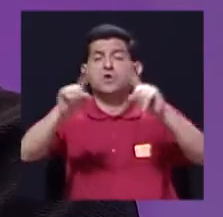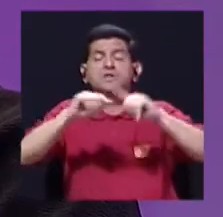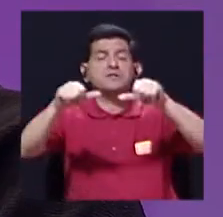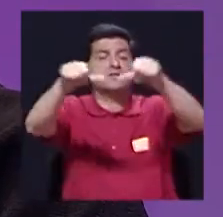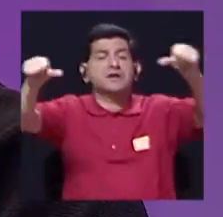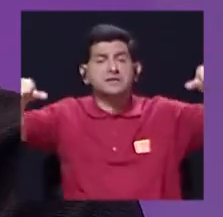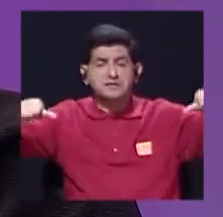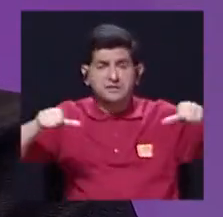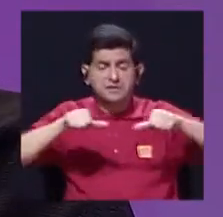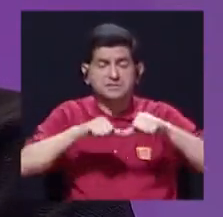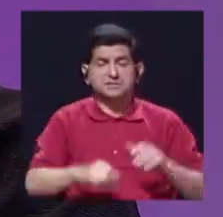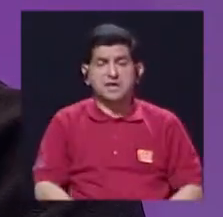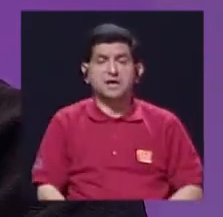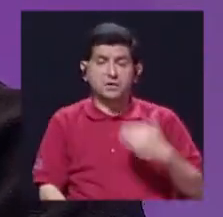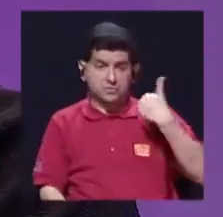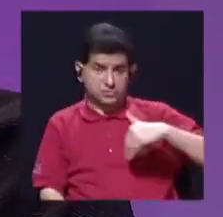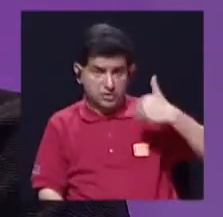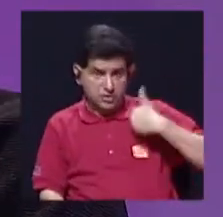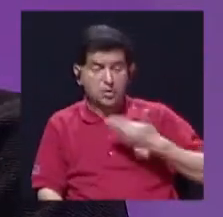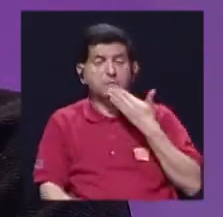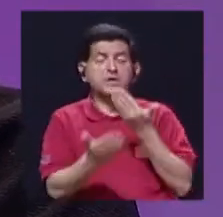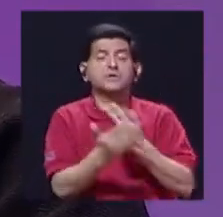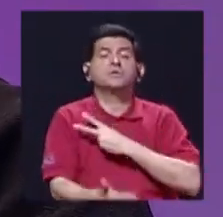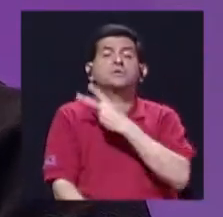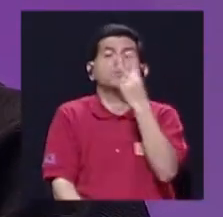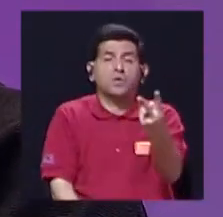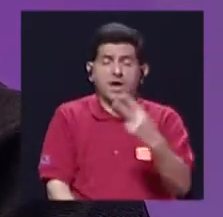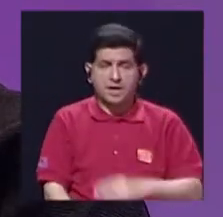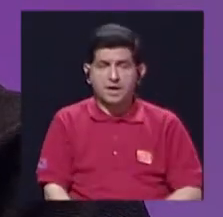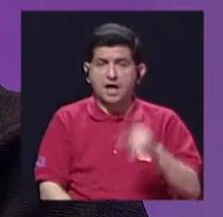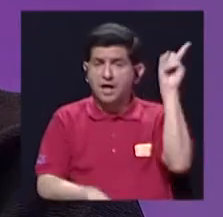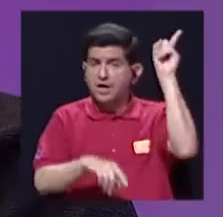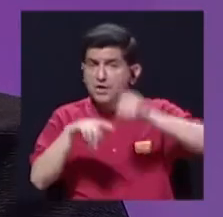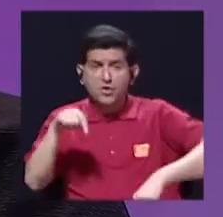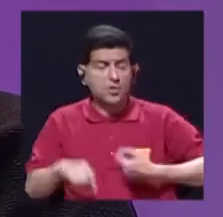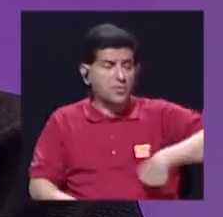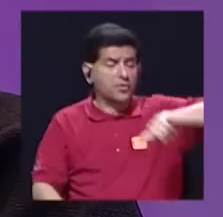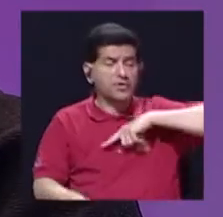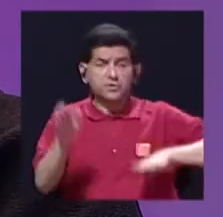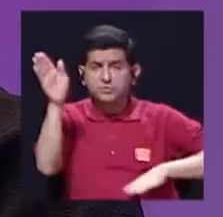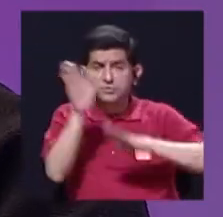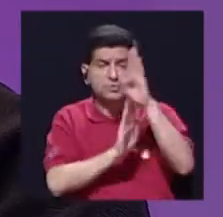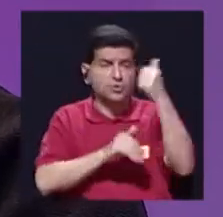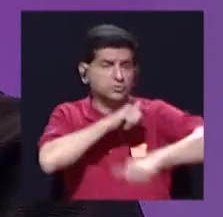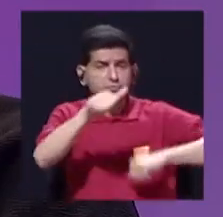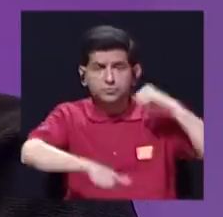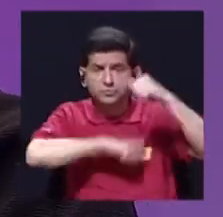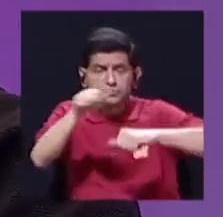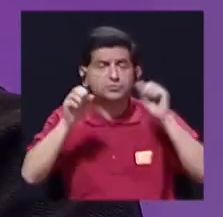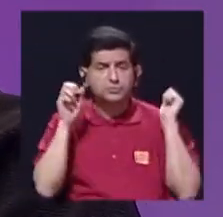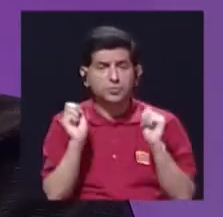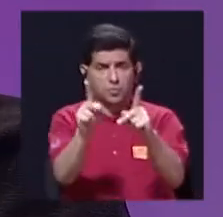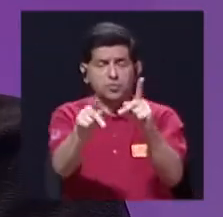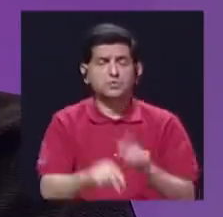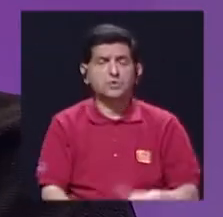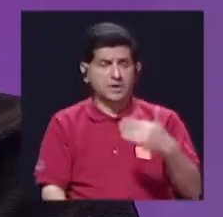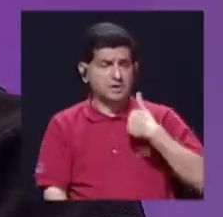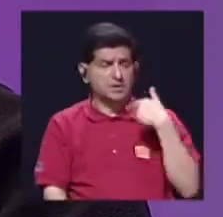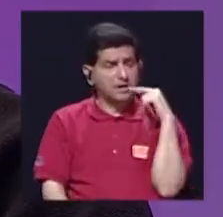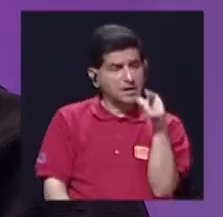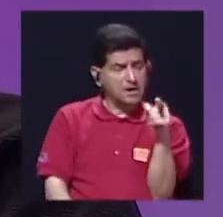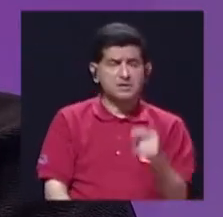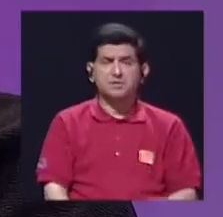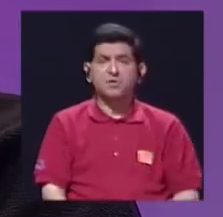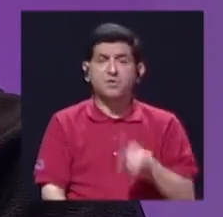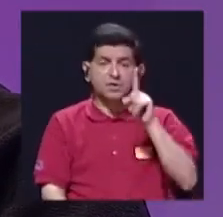en todos los ámbitos que estén, y los hombres de buena voluntad, no podemos desarrollar una lucha que nos permita conseguir esto,